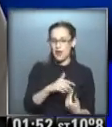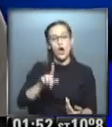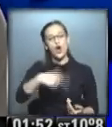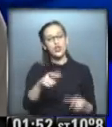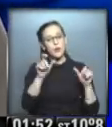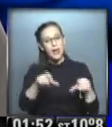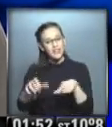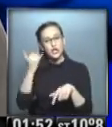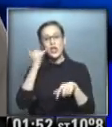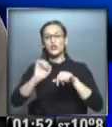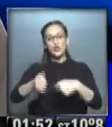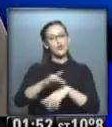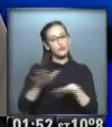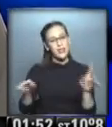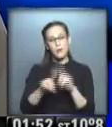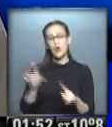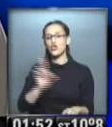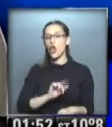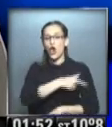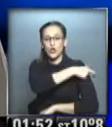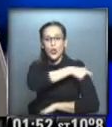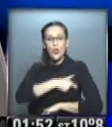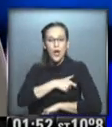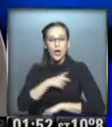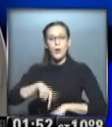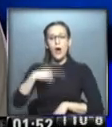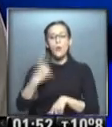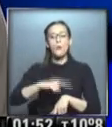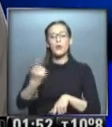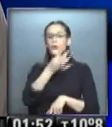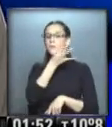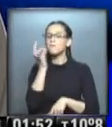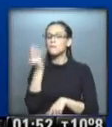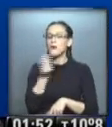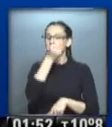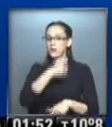partidos han sido suspendidos, obviamente, en duelo, y se va a realizar un minuto de silencio el fin de semana.